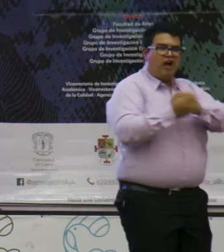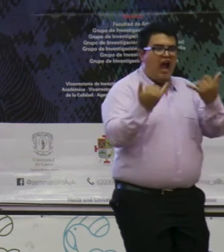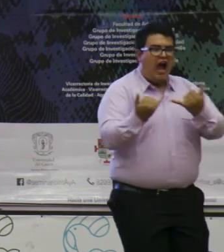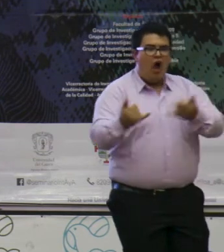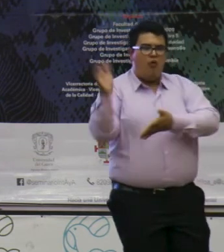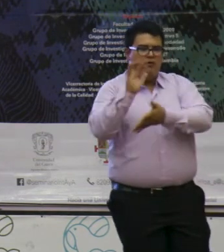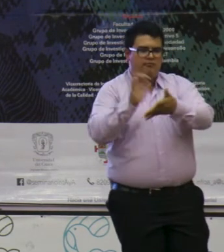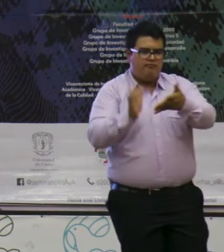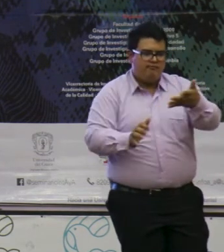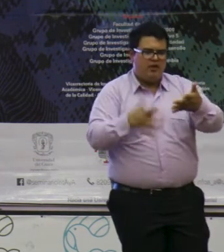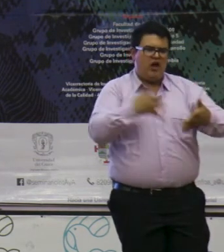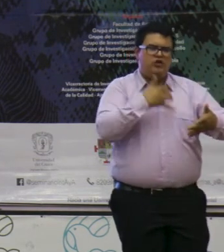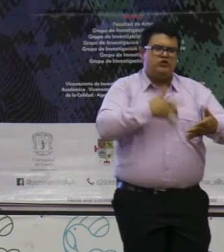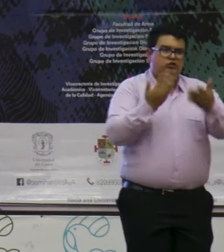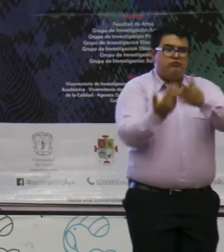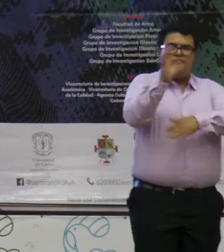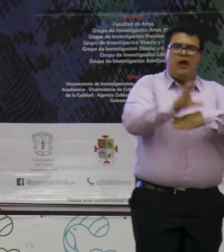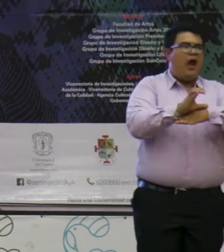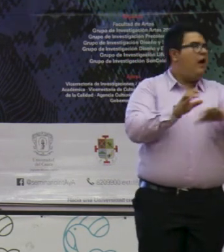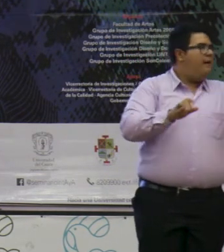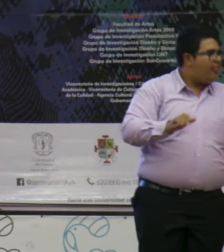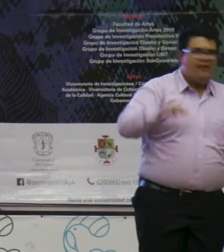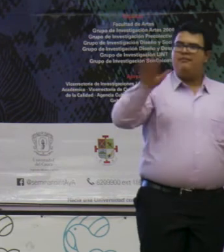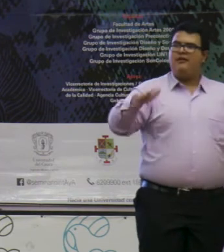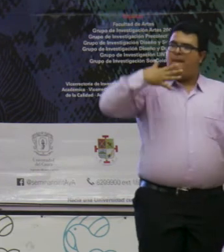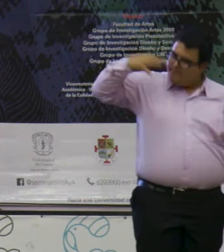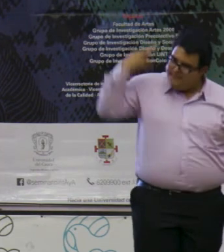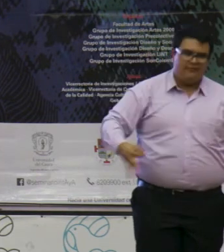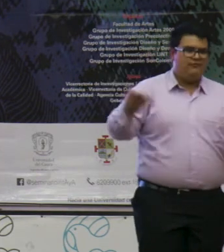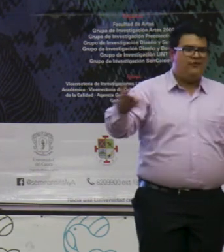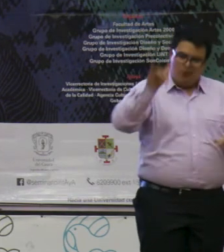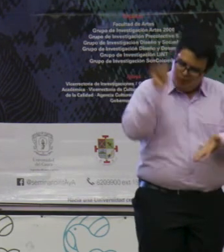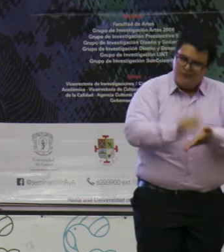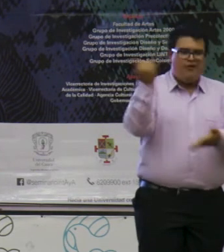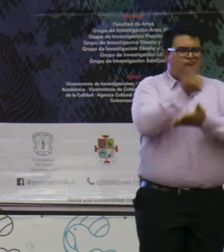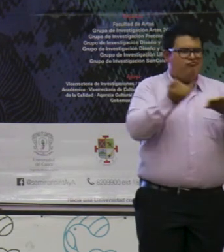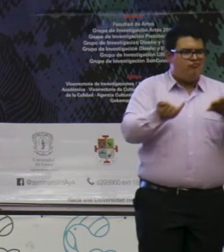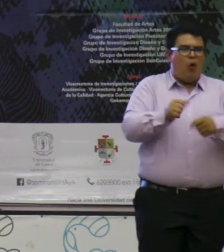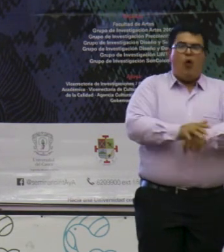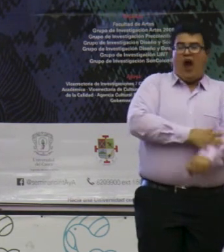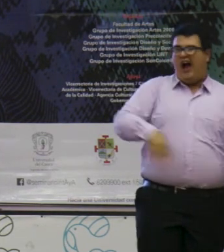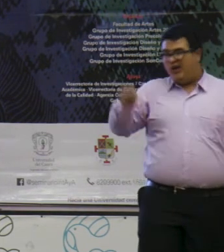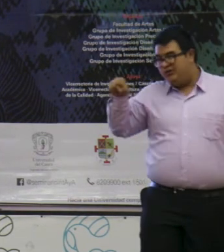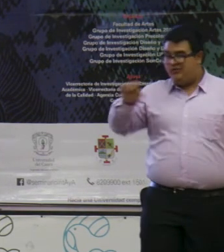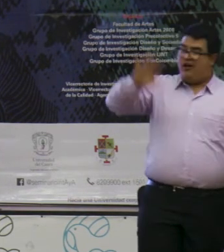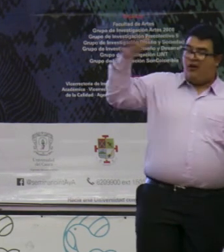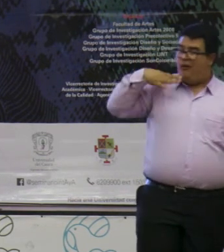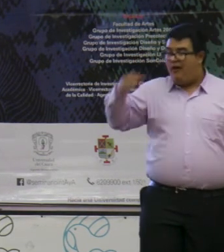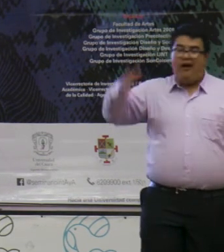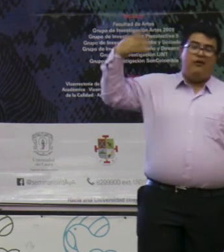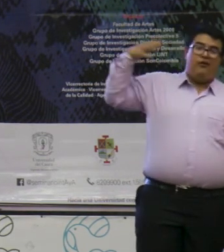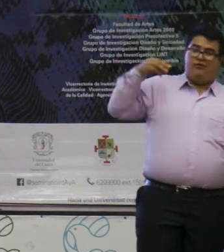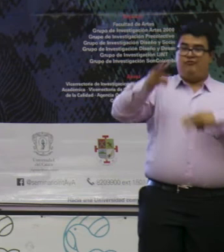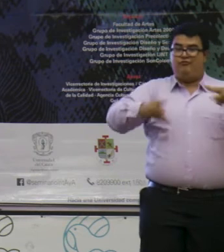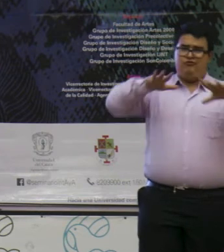por contemporáneos depositamos la fe. Así de poderosa es la ilustración. Entonces todos decíamos al final, oh, sí, claro, no, pues es que el mundo era redondo, ¿cómo